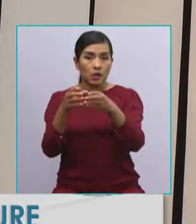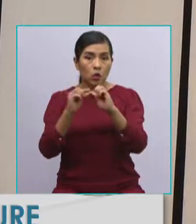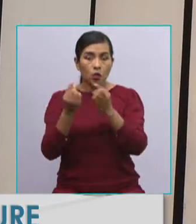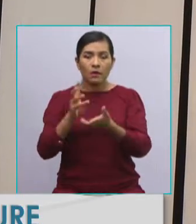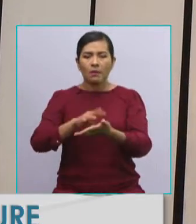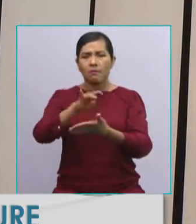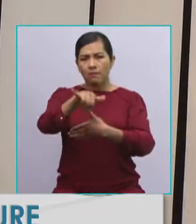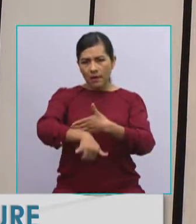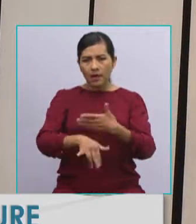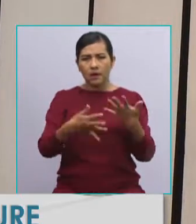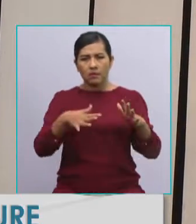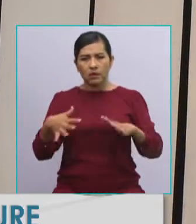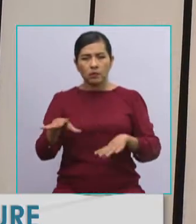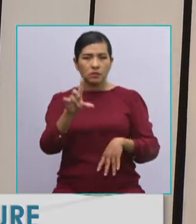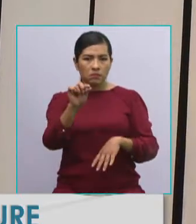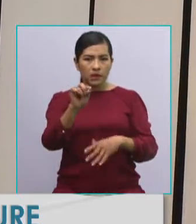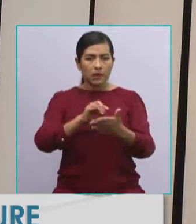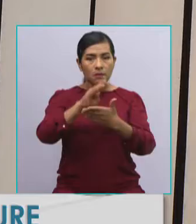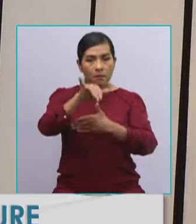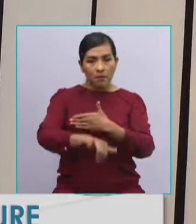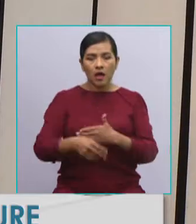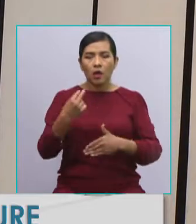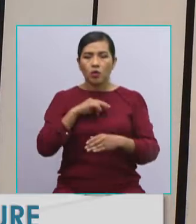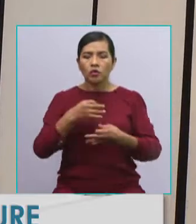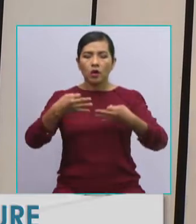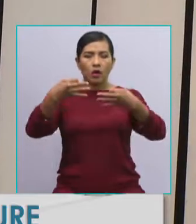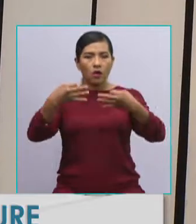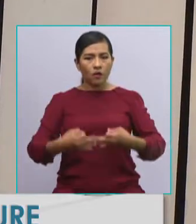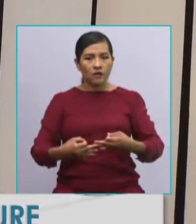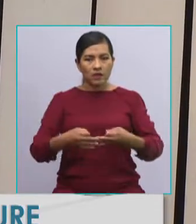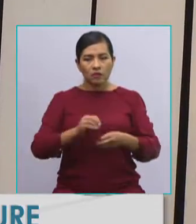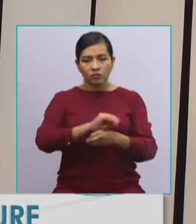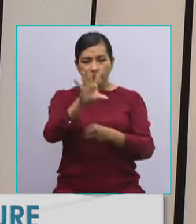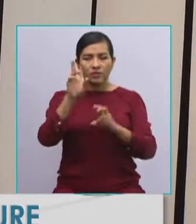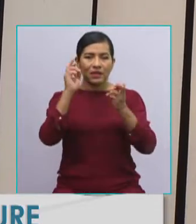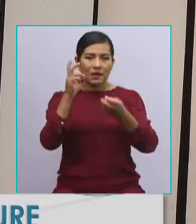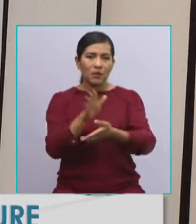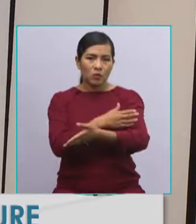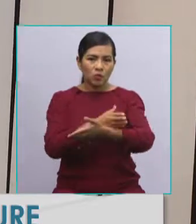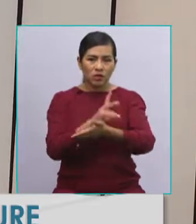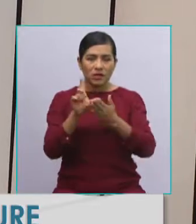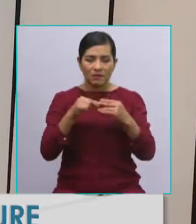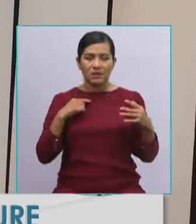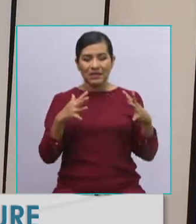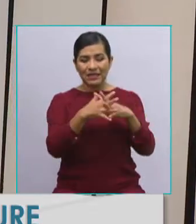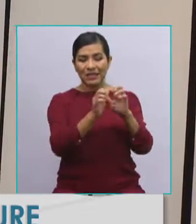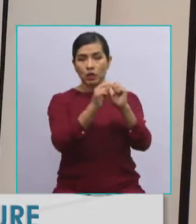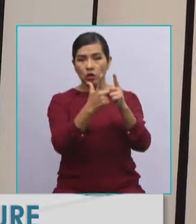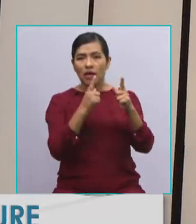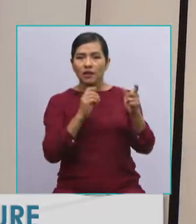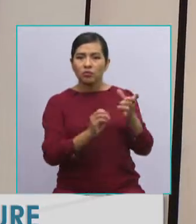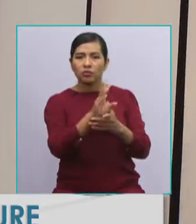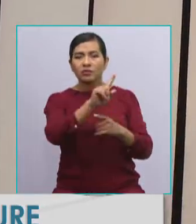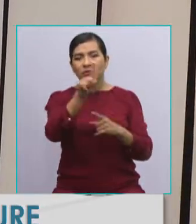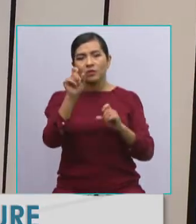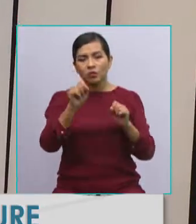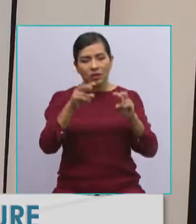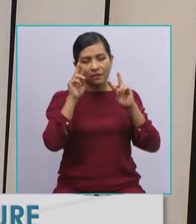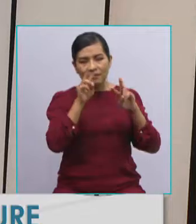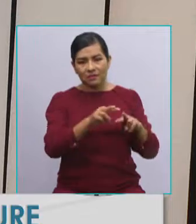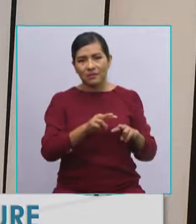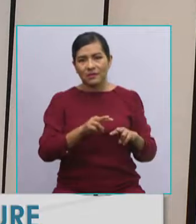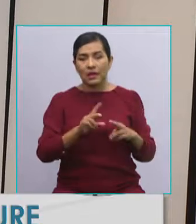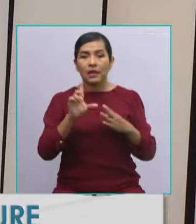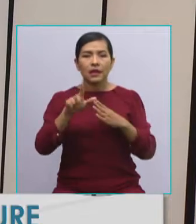mayo, más o menos por el 20 de mayo, vamos a hacer el lanzamiento oficial del sencillo. Los vamos a subir a nuestras plataformas y en nuestras redes, y